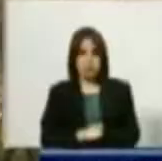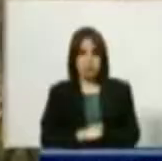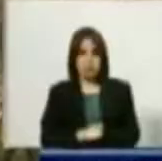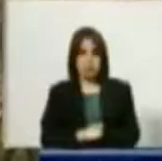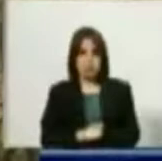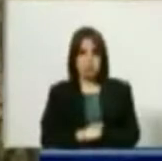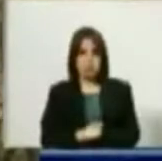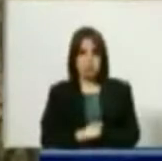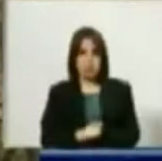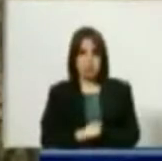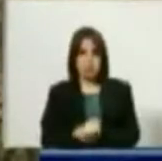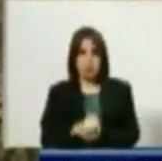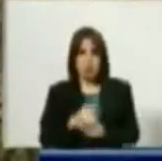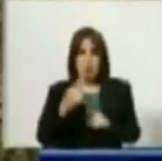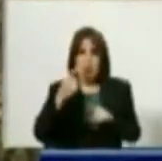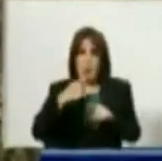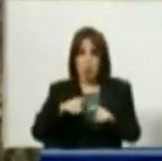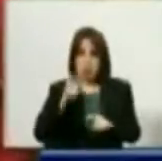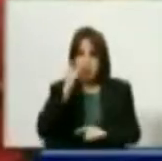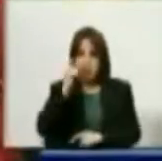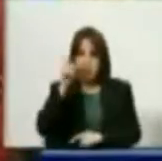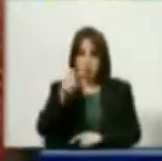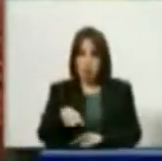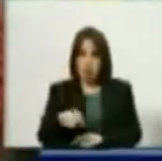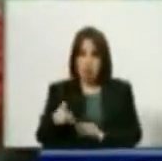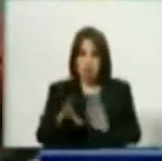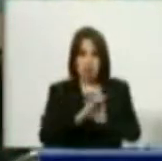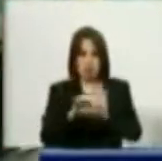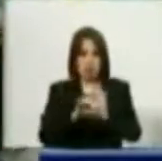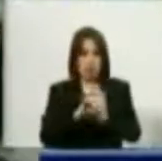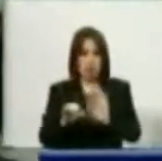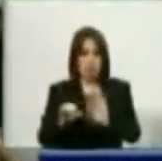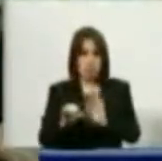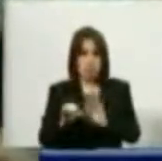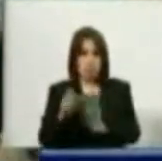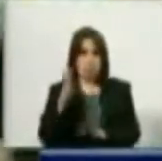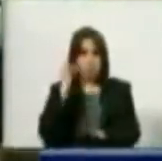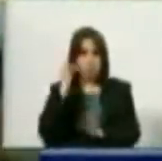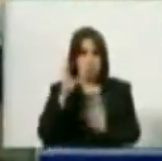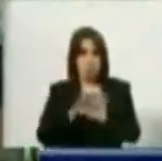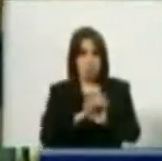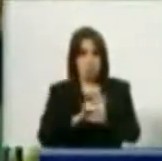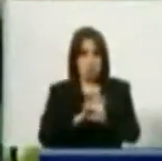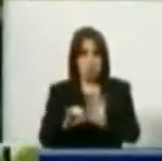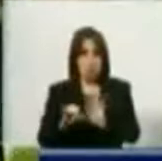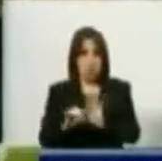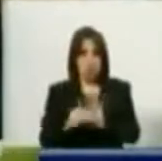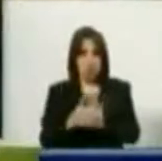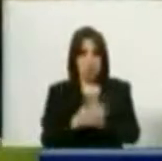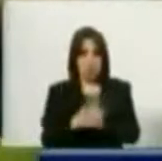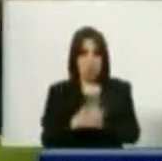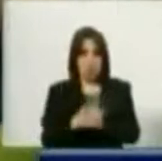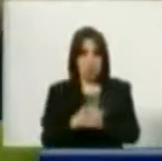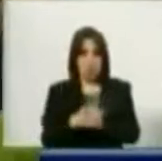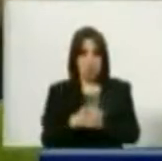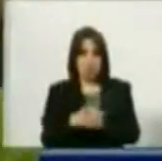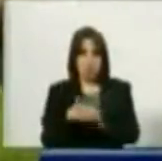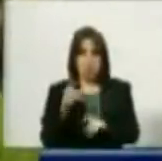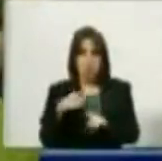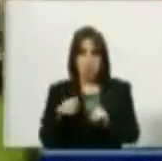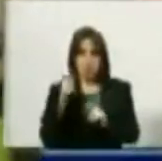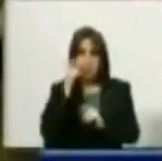Jesús de Peña Constituyente Jazmín Reyes Constituyente domiciano